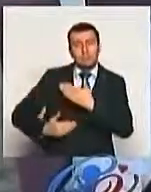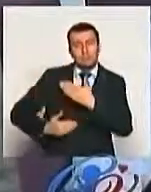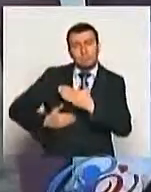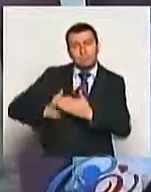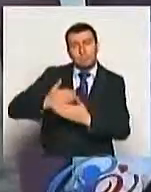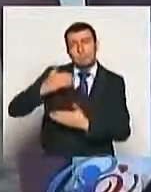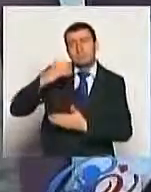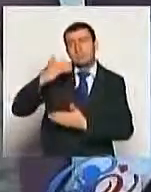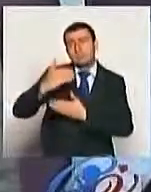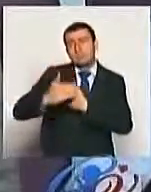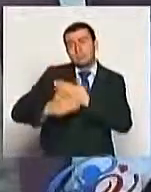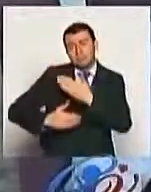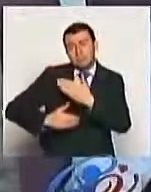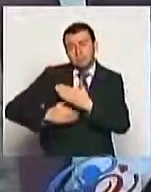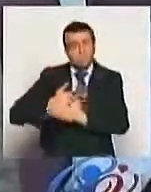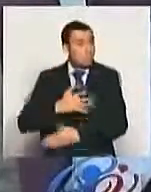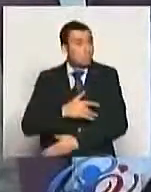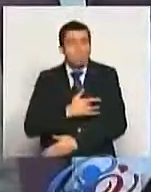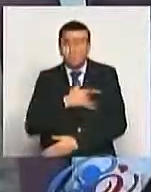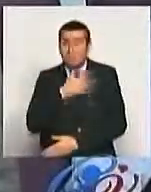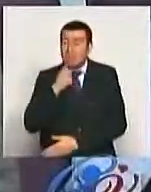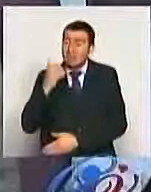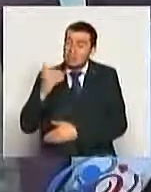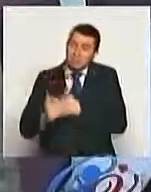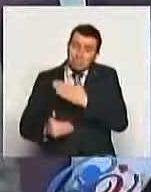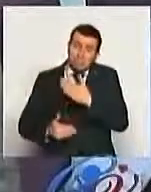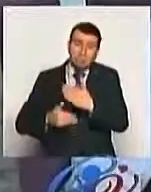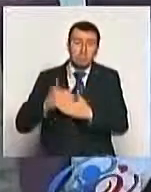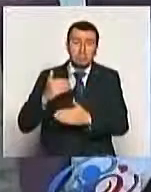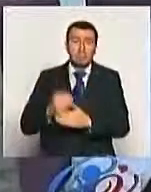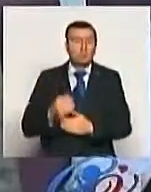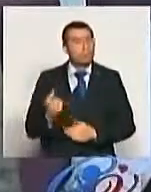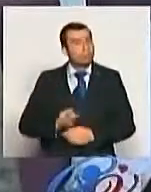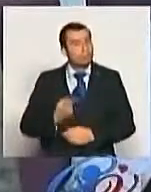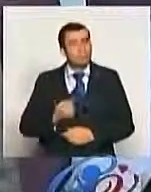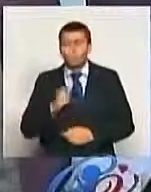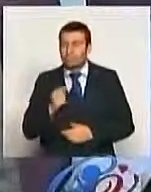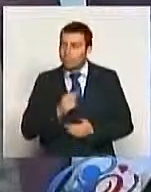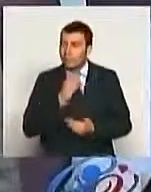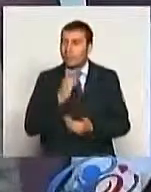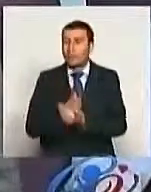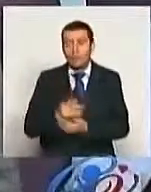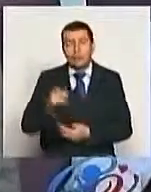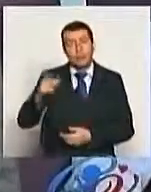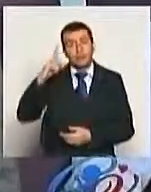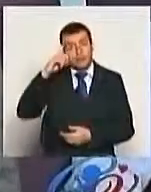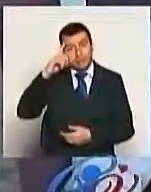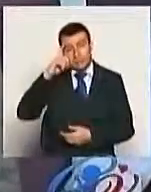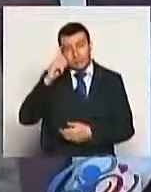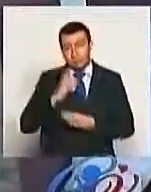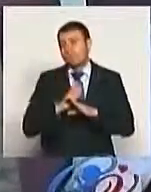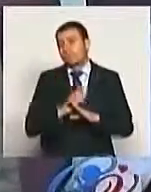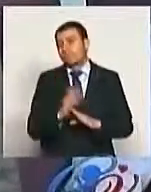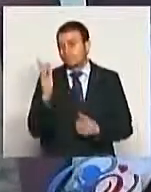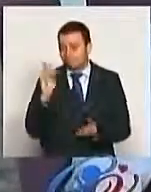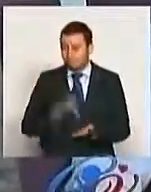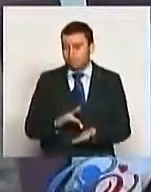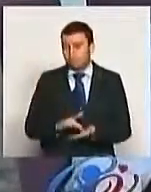cancerígeno. La única manera es a través de un examen preventivo, un examen